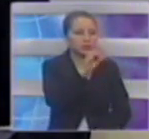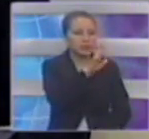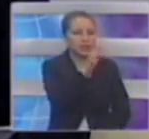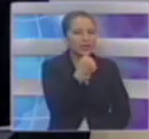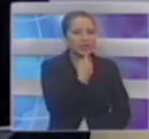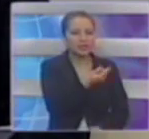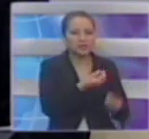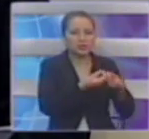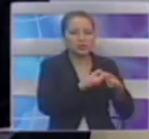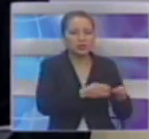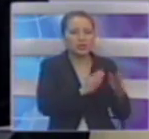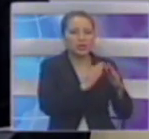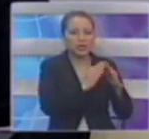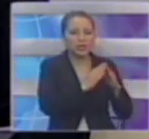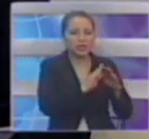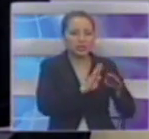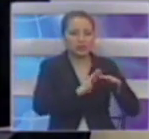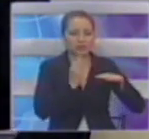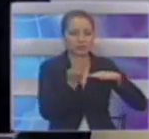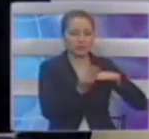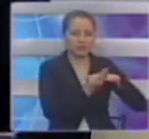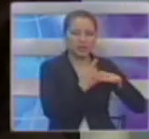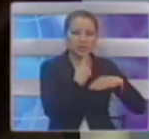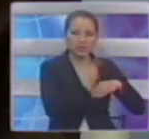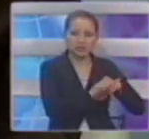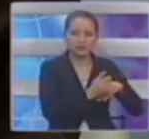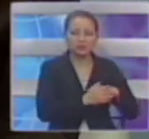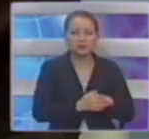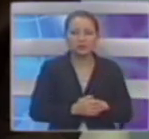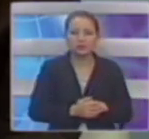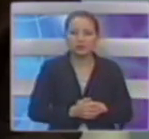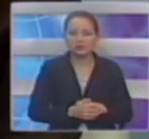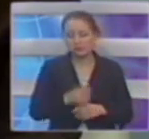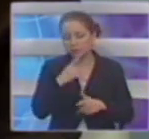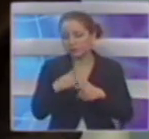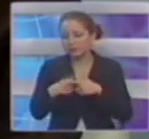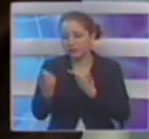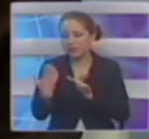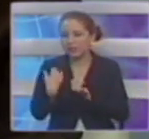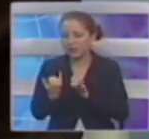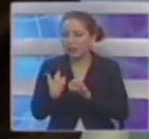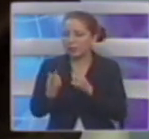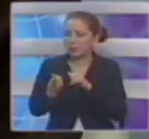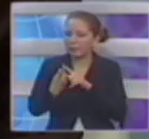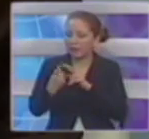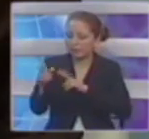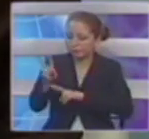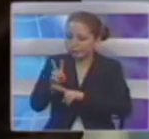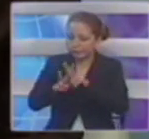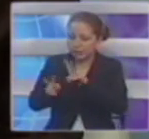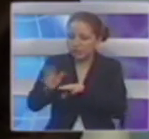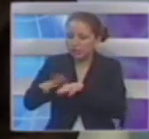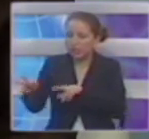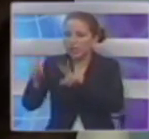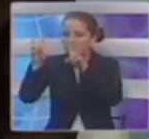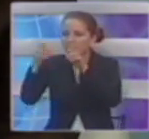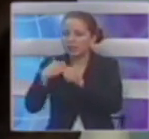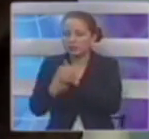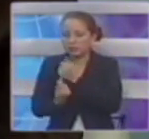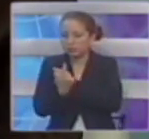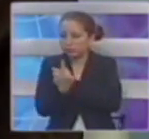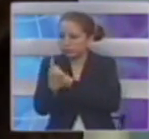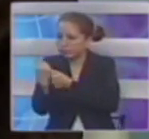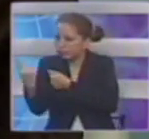casa en Bahía de Caracas. Mire usted. Entonces, habría que analizar, yo digo, este tema